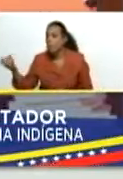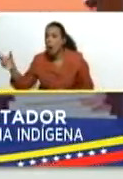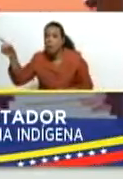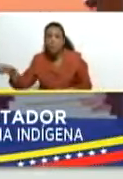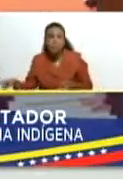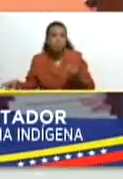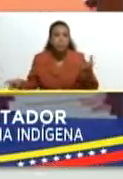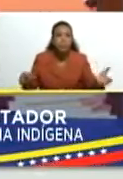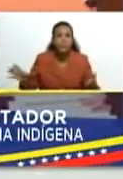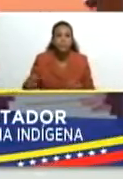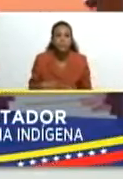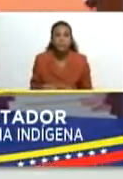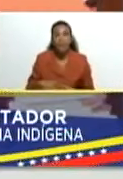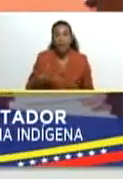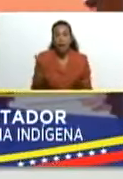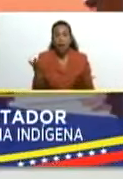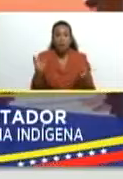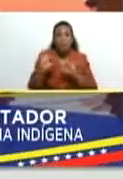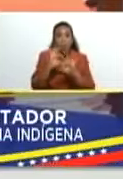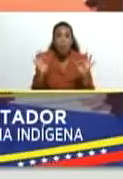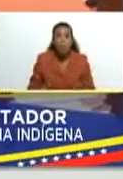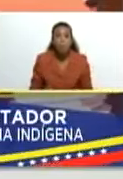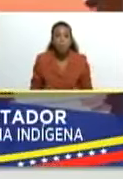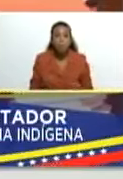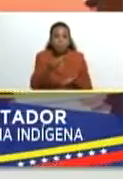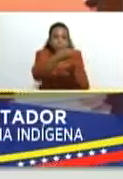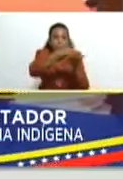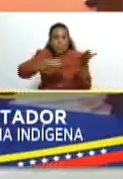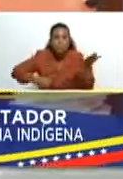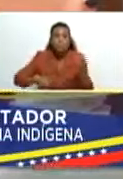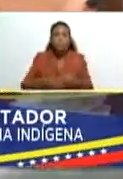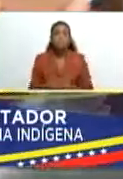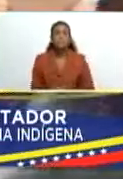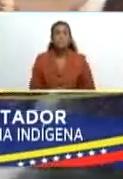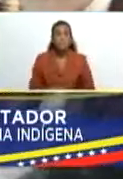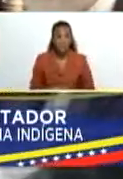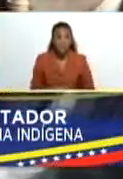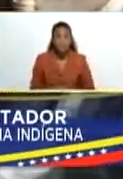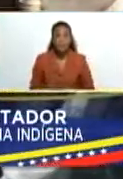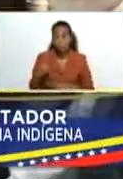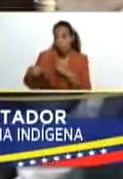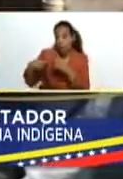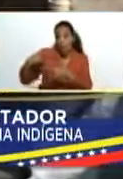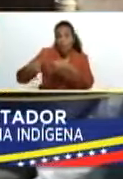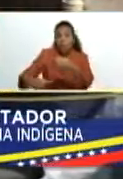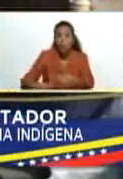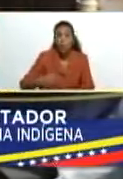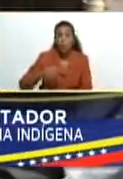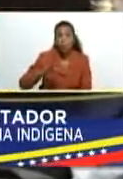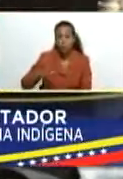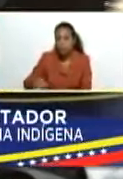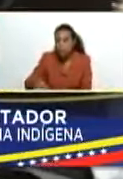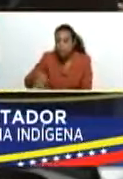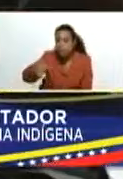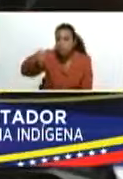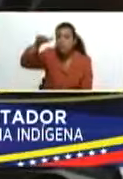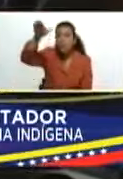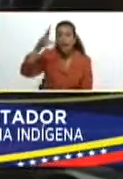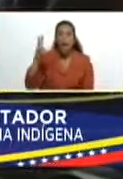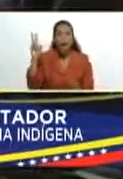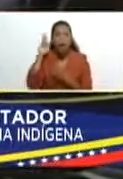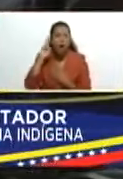de la palabra, de la imagen, de los contenidos. Nuestra generación creció escuchando